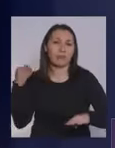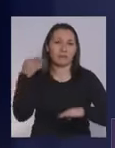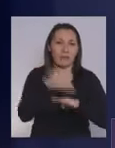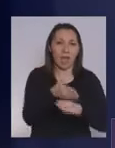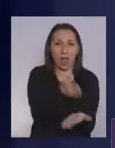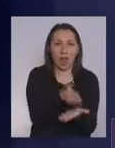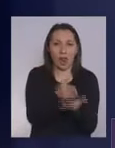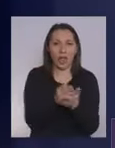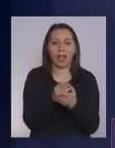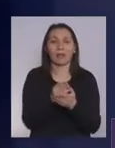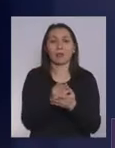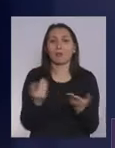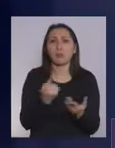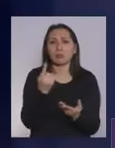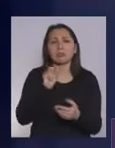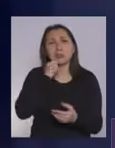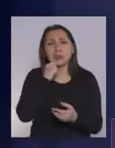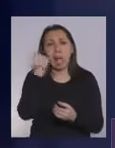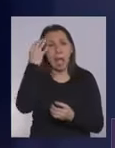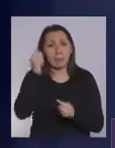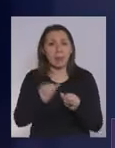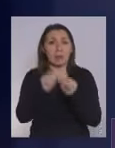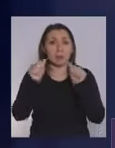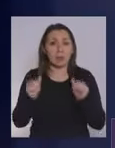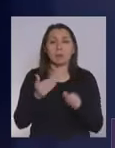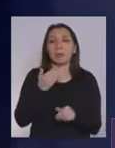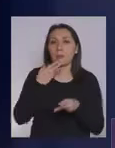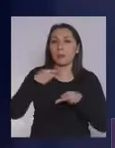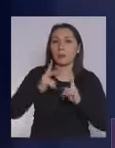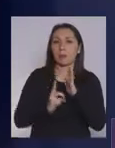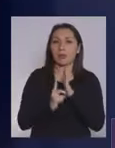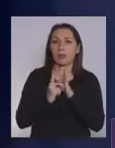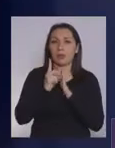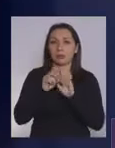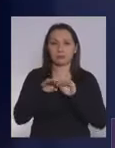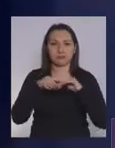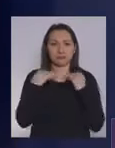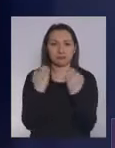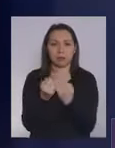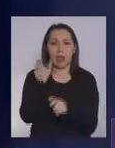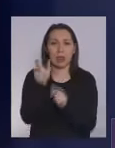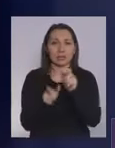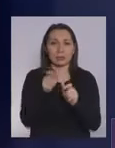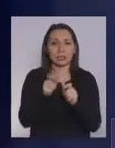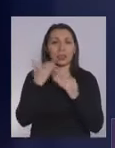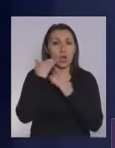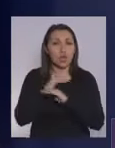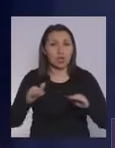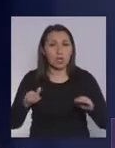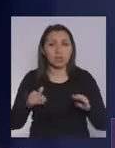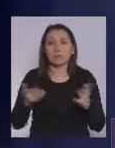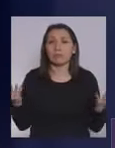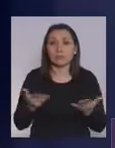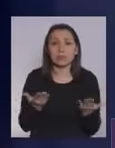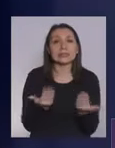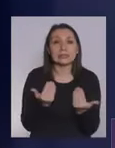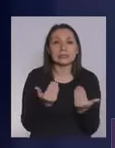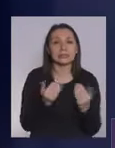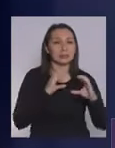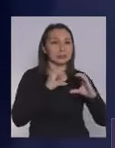solamente porque los niños aprenden más sino que también un desarrollo íntegro de las personas de los niños sobre todo que